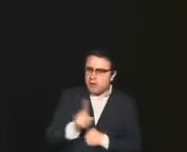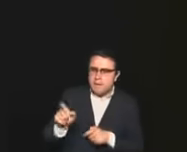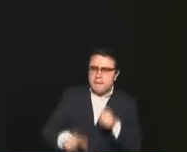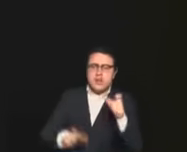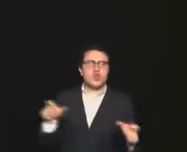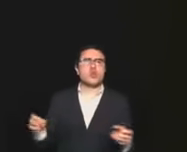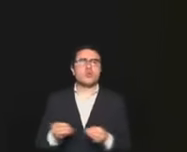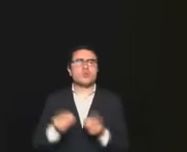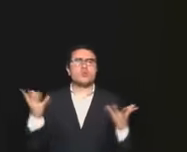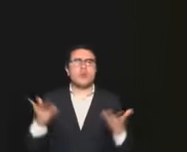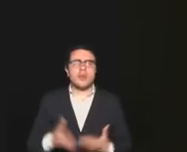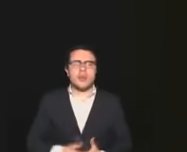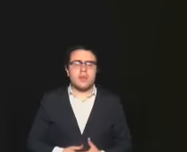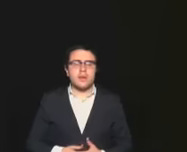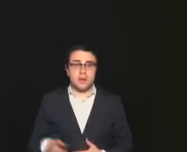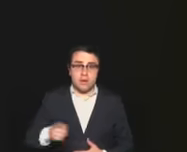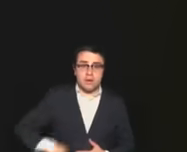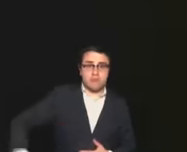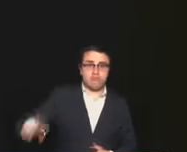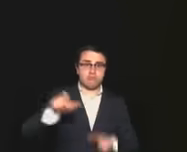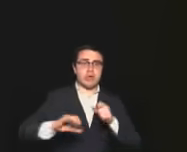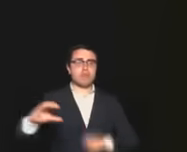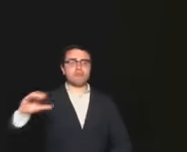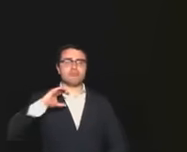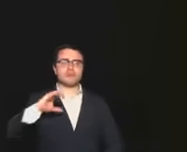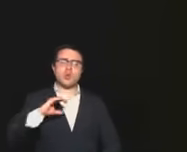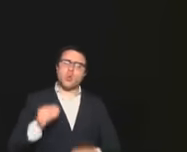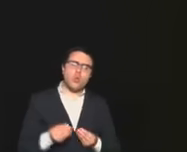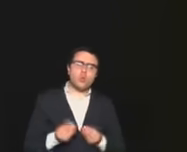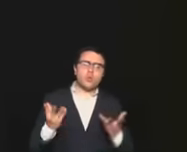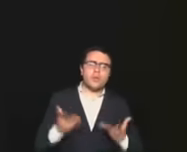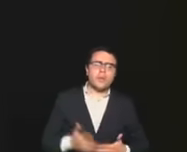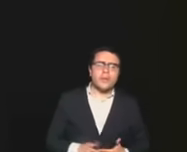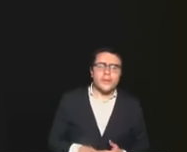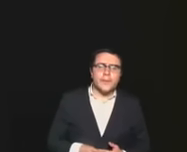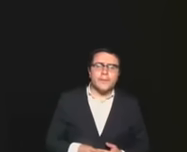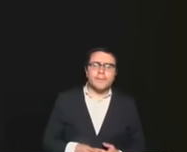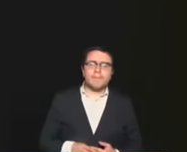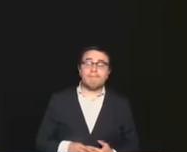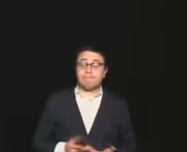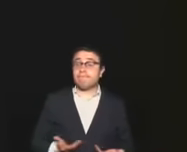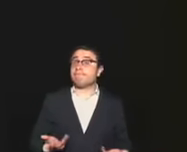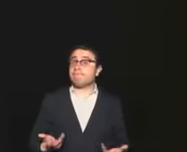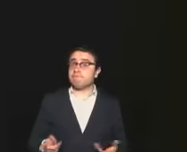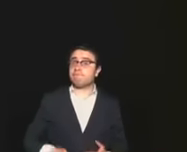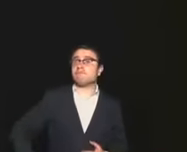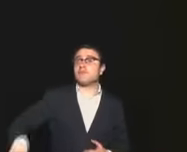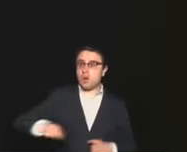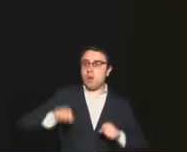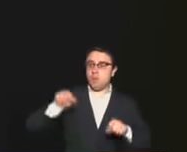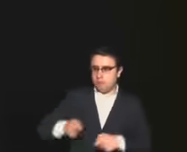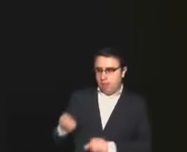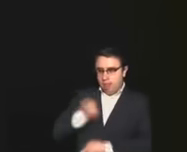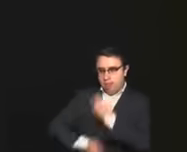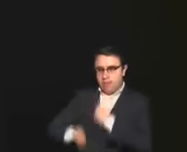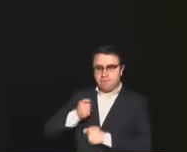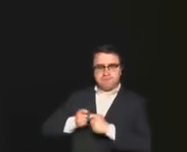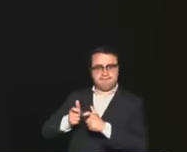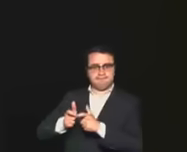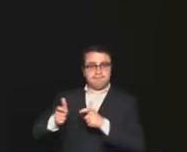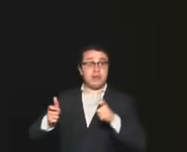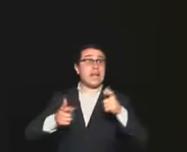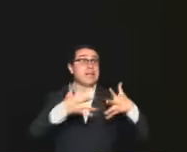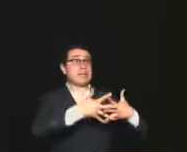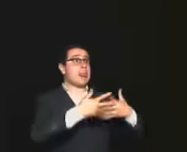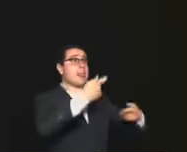¿Y cuánto es su nivel de ingresos? Se puede, no tanto, pero se puede sustituir parte de lo que se pierde